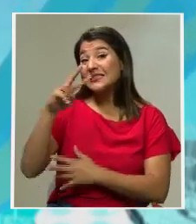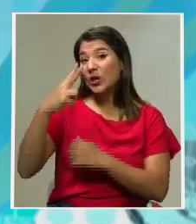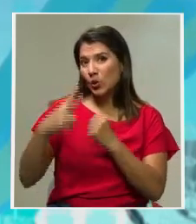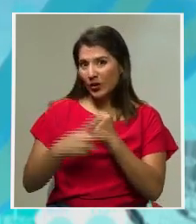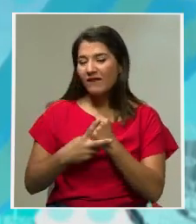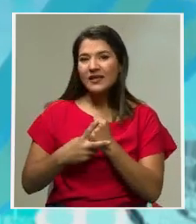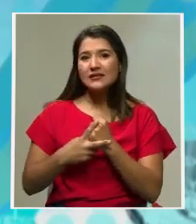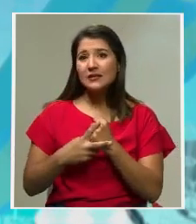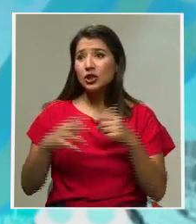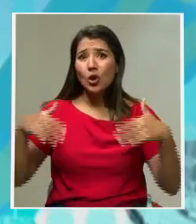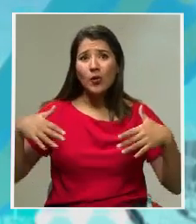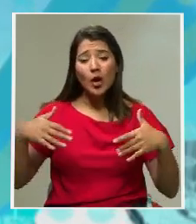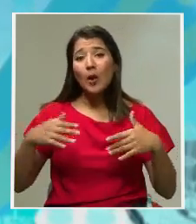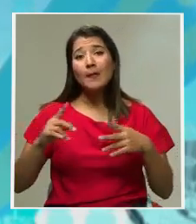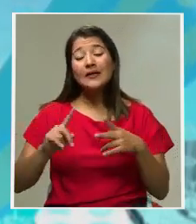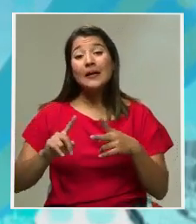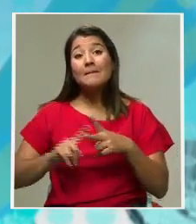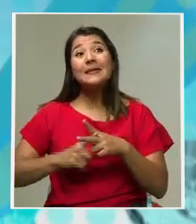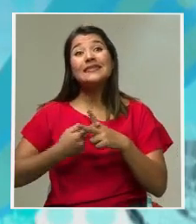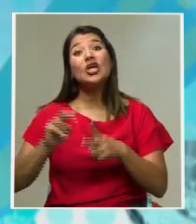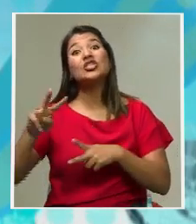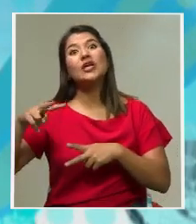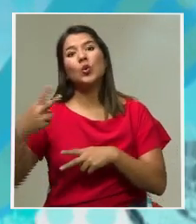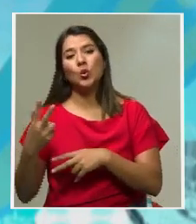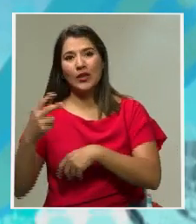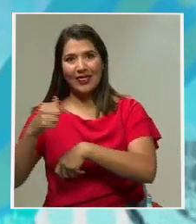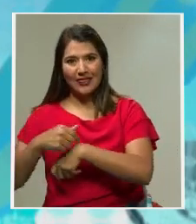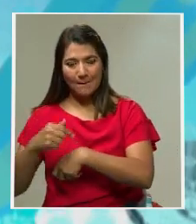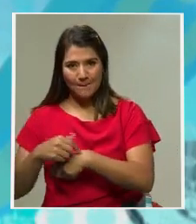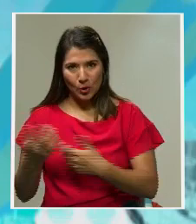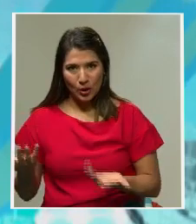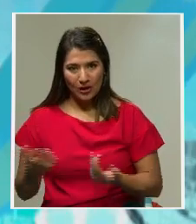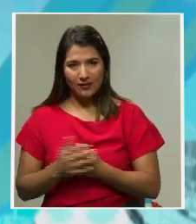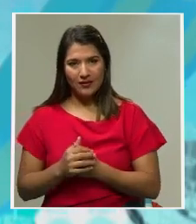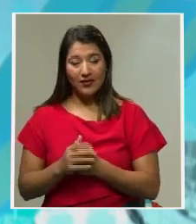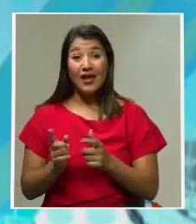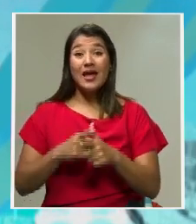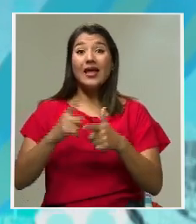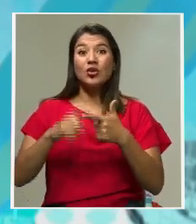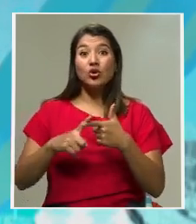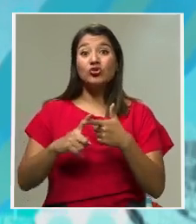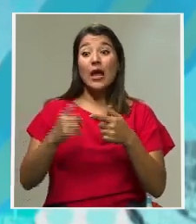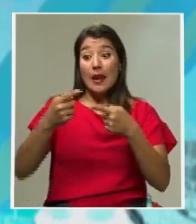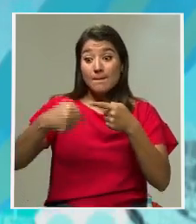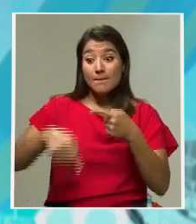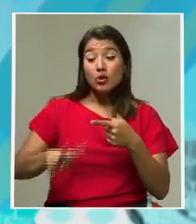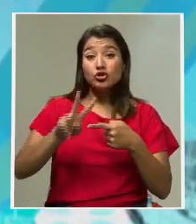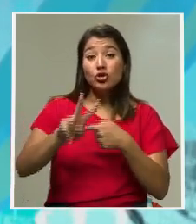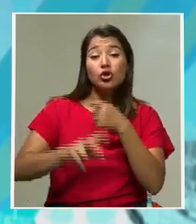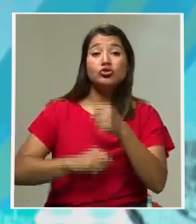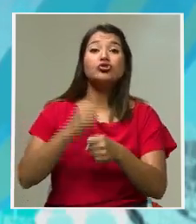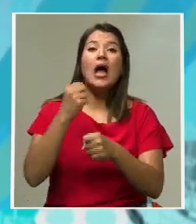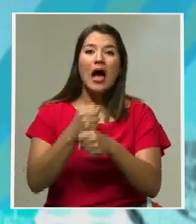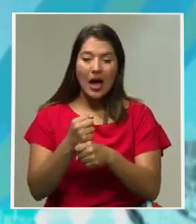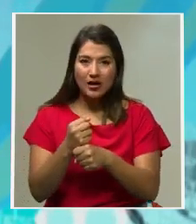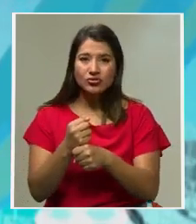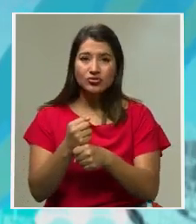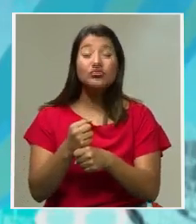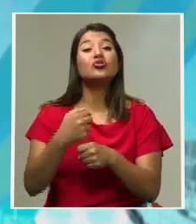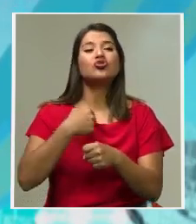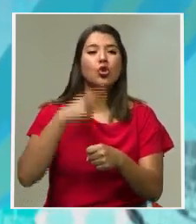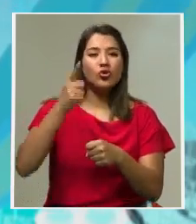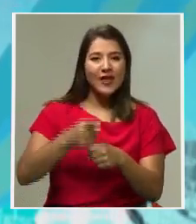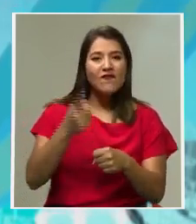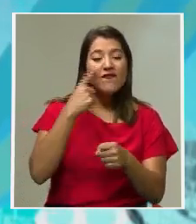próxima temporada. Entonces, ¿qué es lo que pasa? Que cuando la vuelve a 2 años, yo sé que la voy a volver a tomar desde el primer